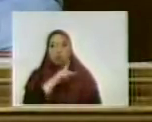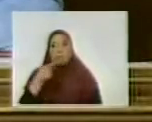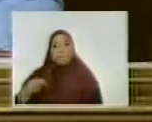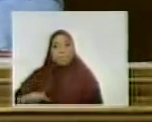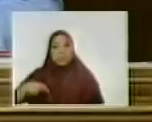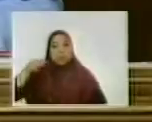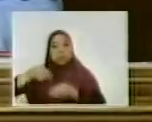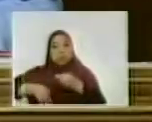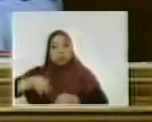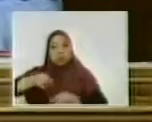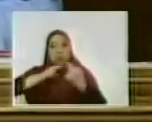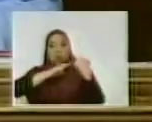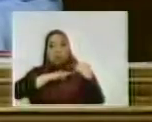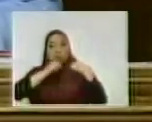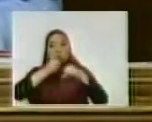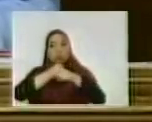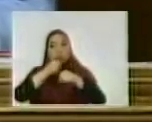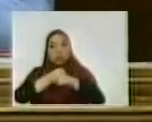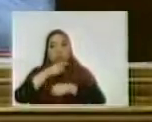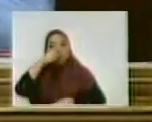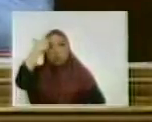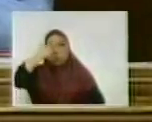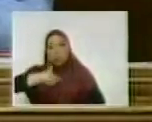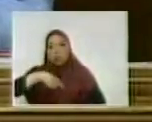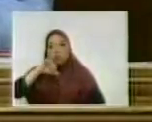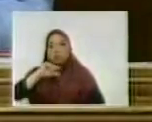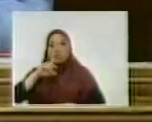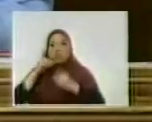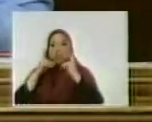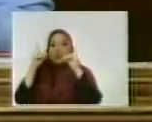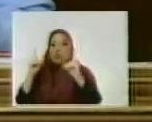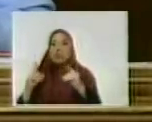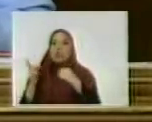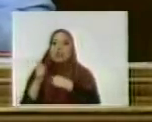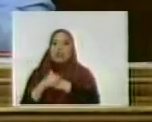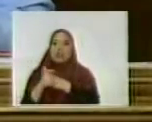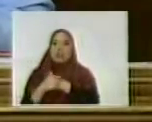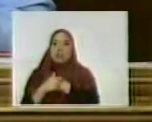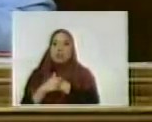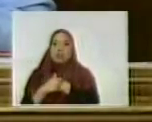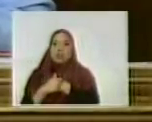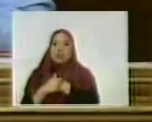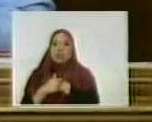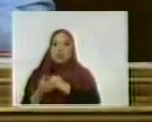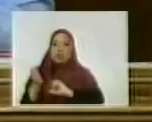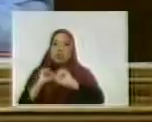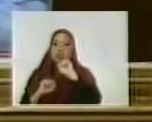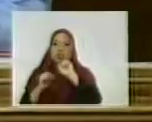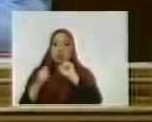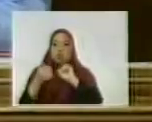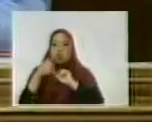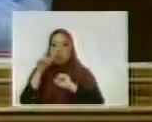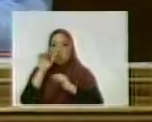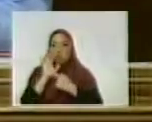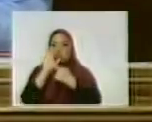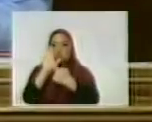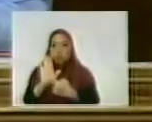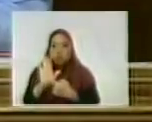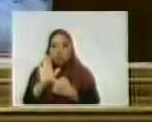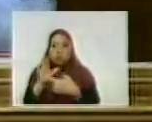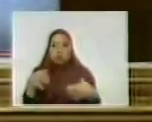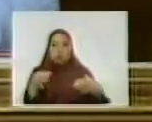ratificando en sus cargos, y hay una persona que fue designada de manera temporal al frente de